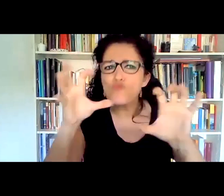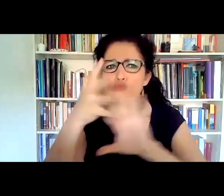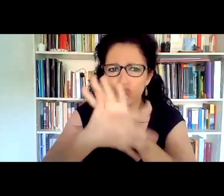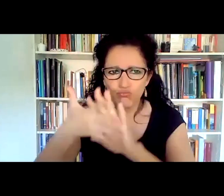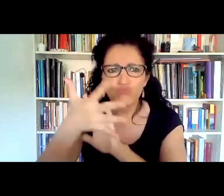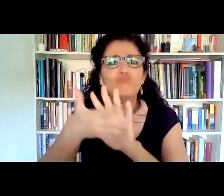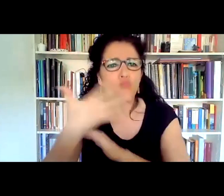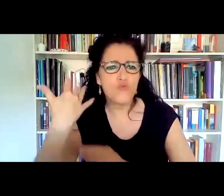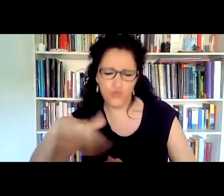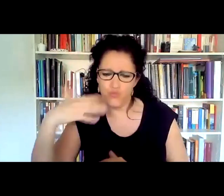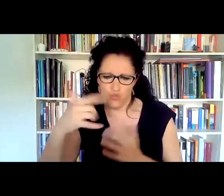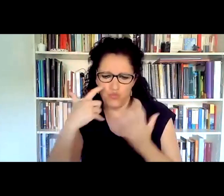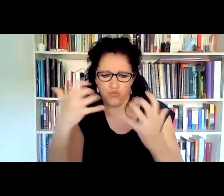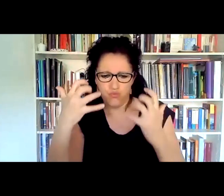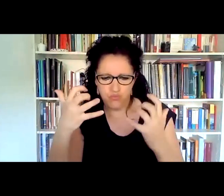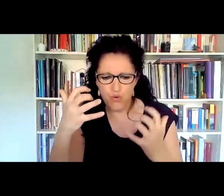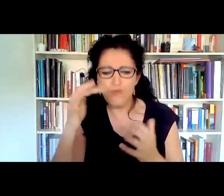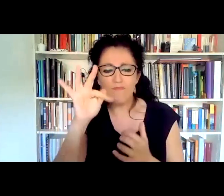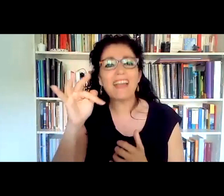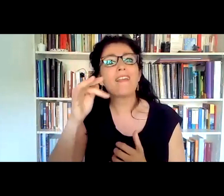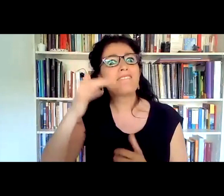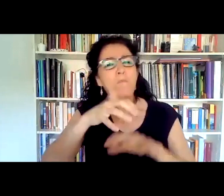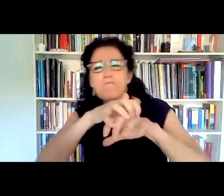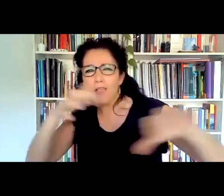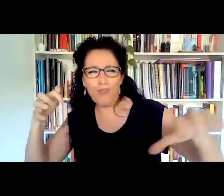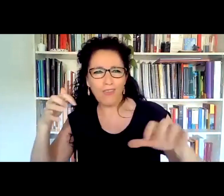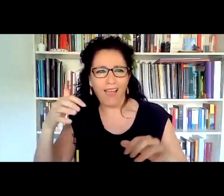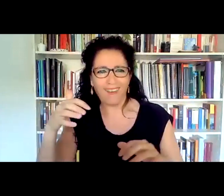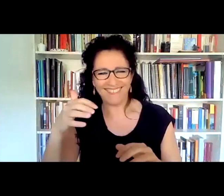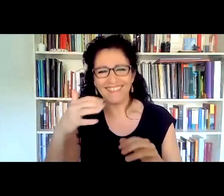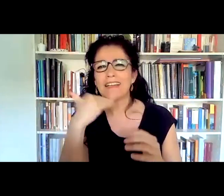67,3%, que la sociedad sí está interesada en aprender esta lengua